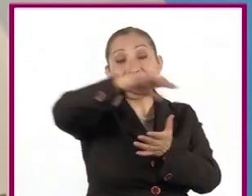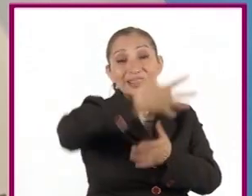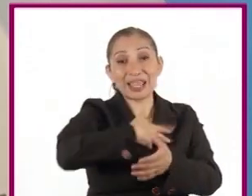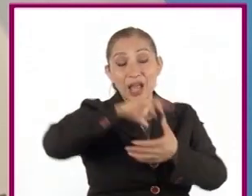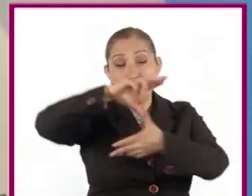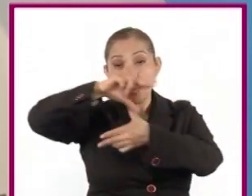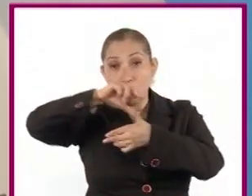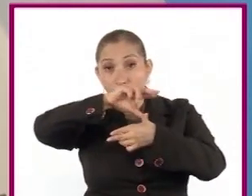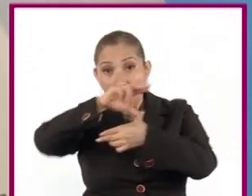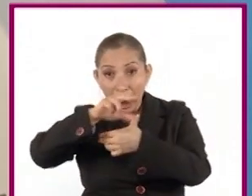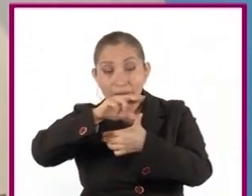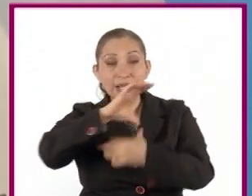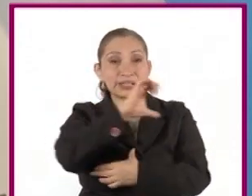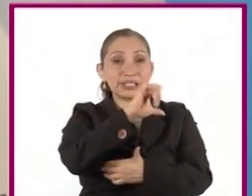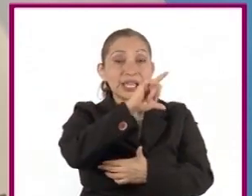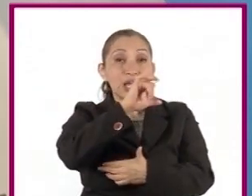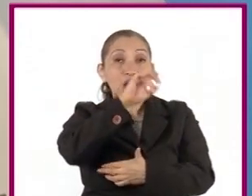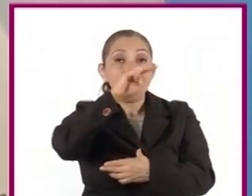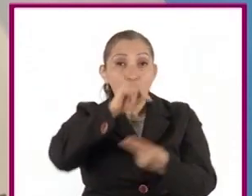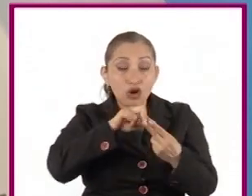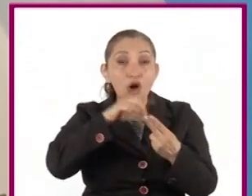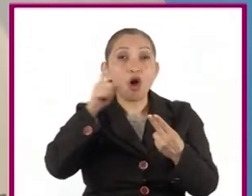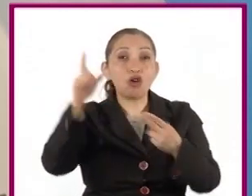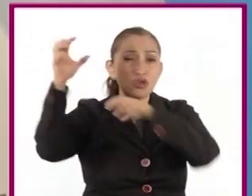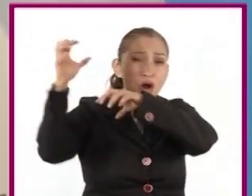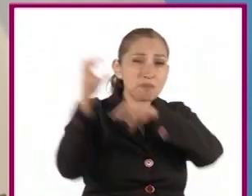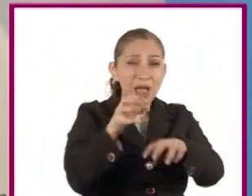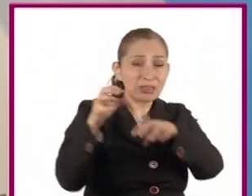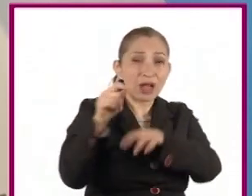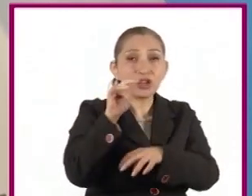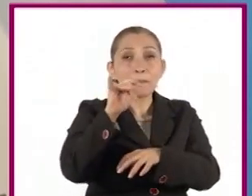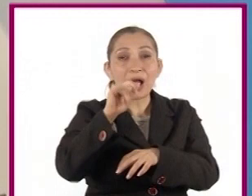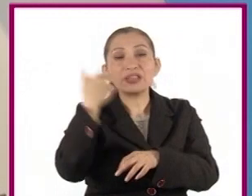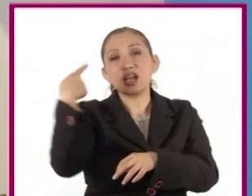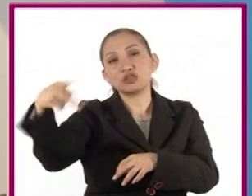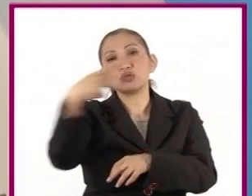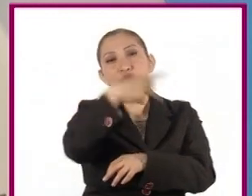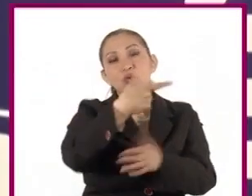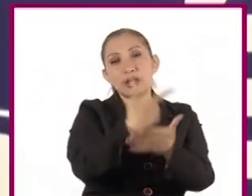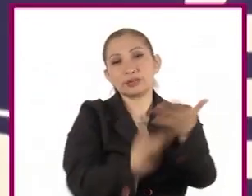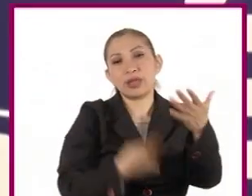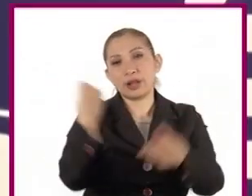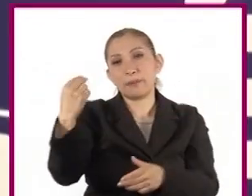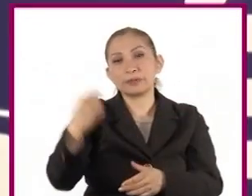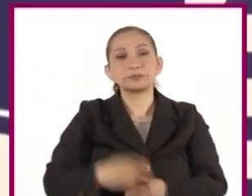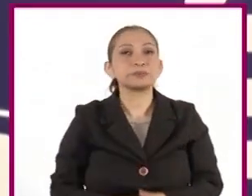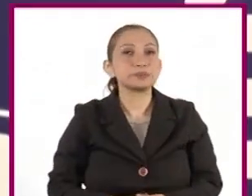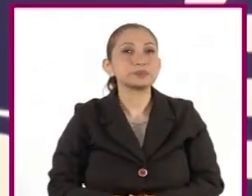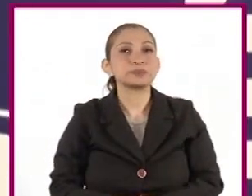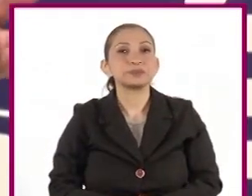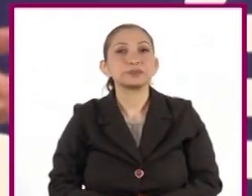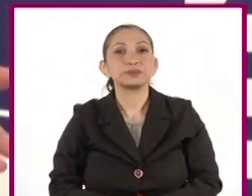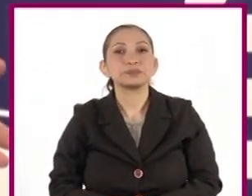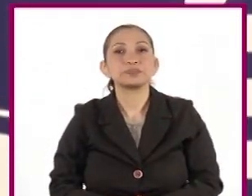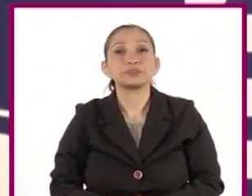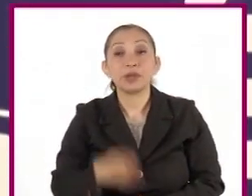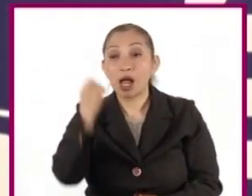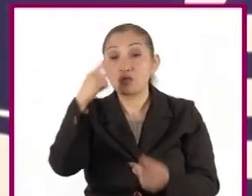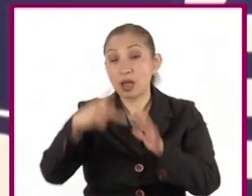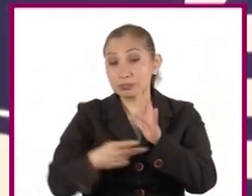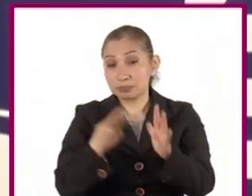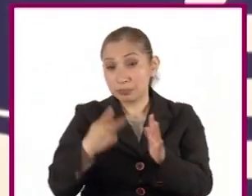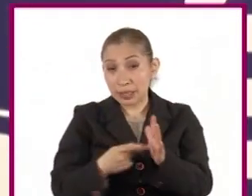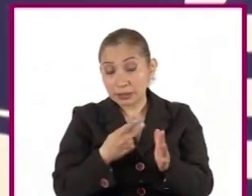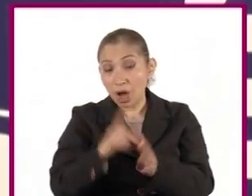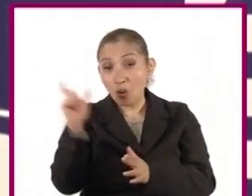huracanes, ciclones o tormentas tropicales tiene su propia lista de nombres. En algunas